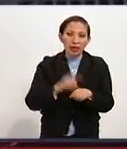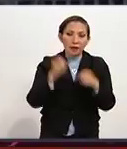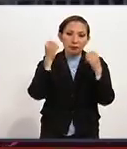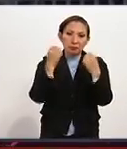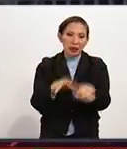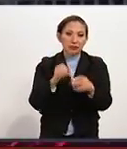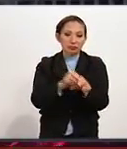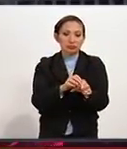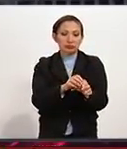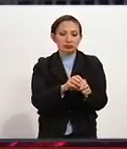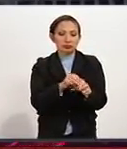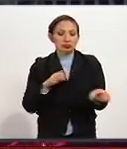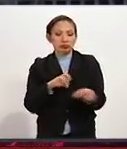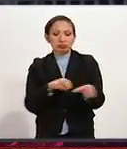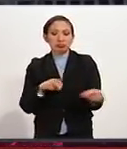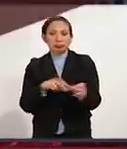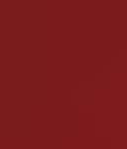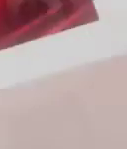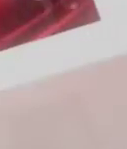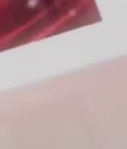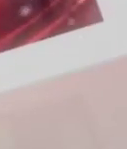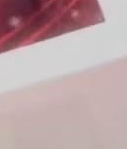pierde más adeptos.